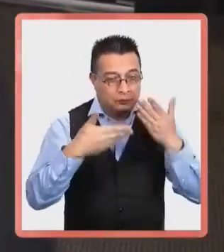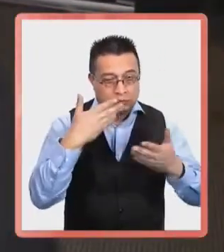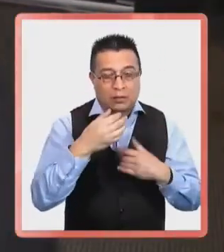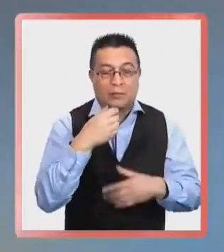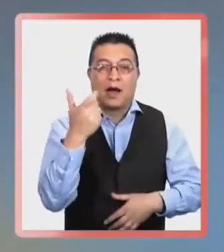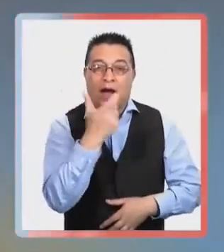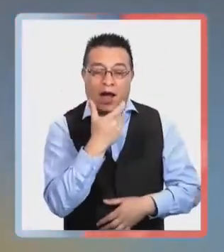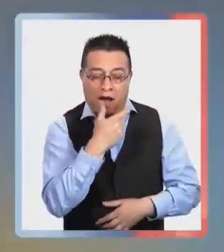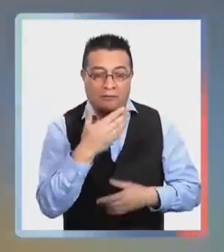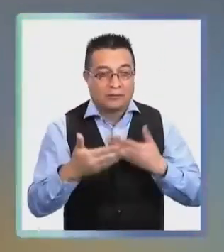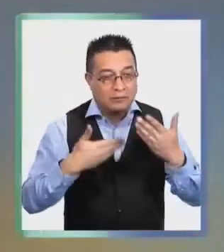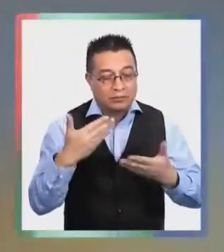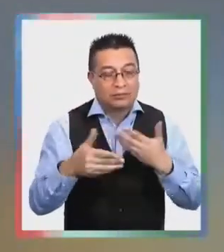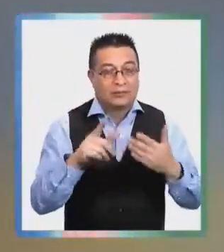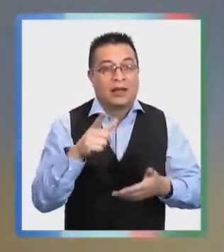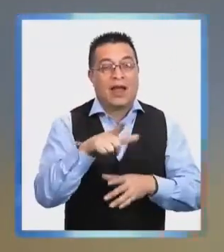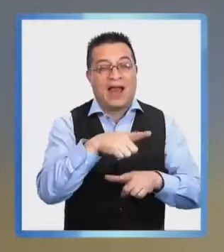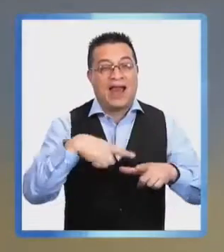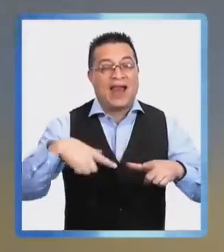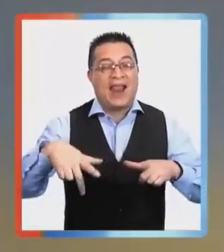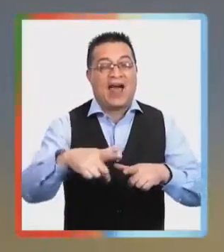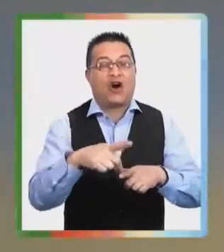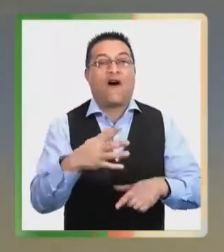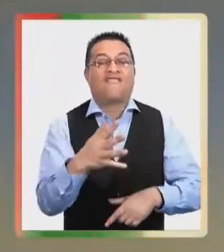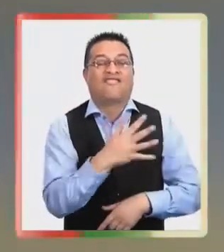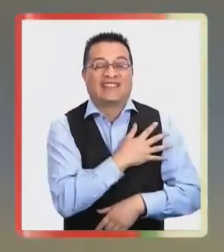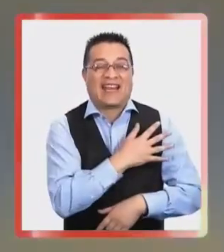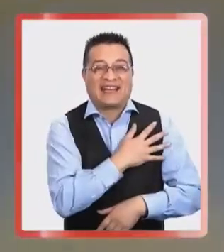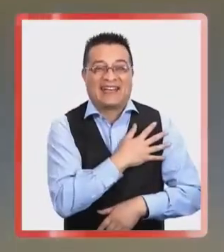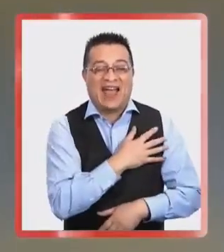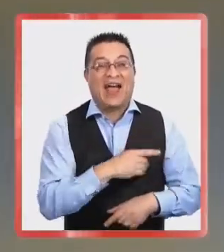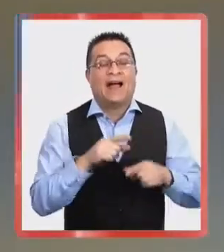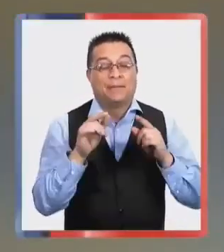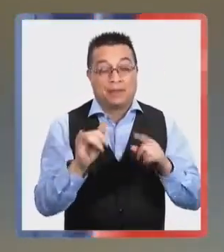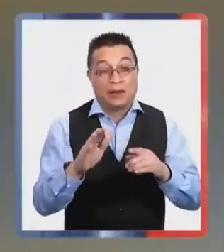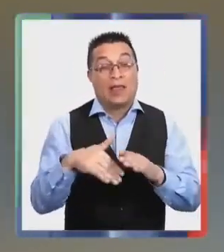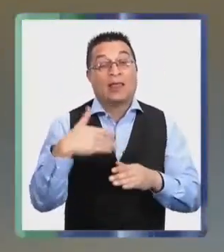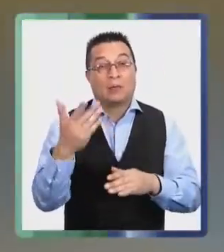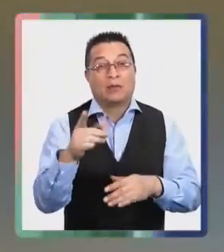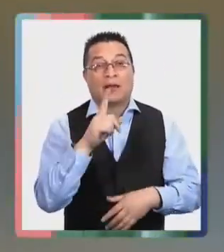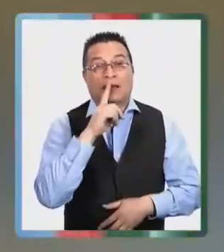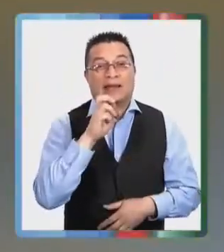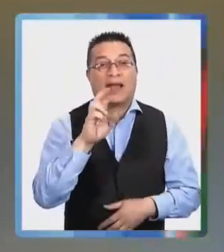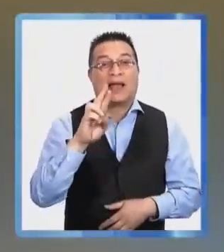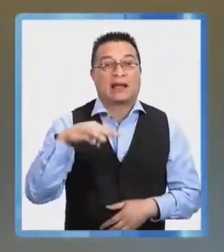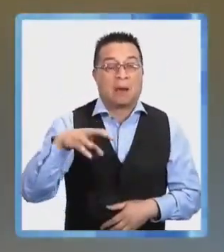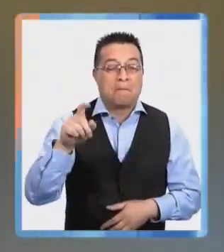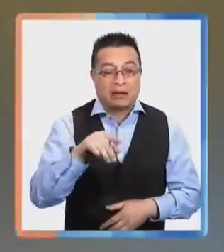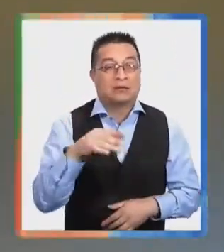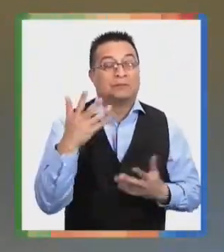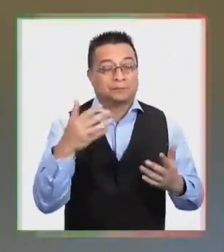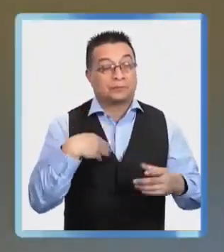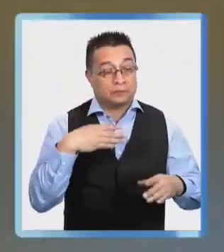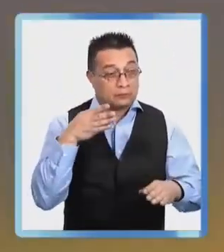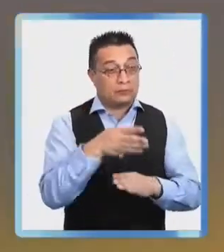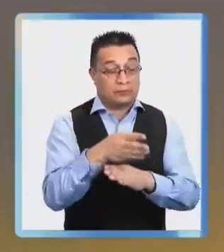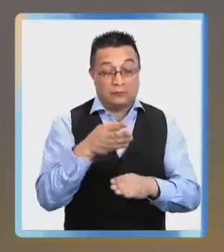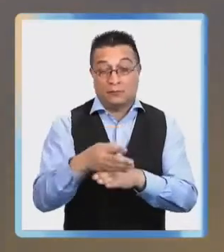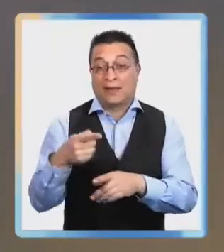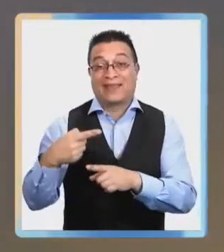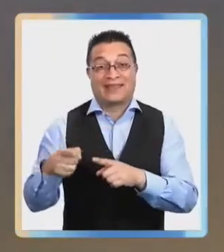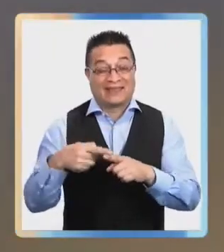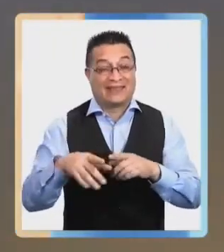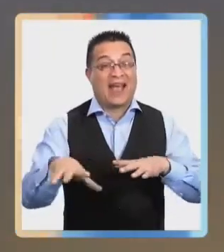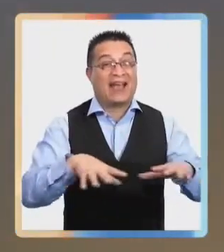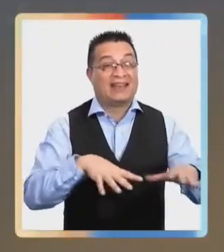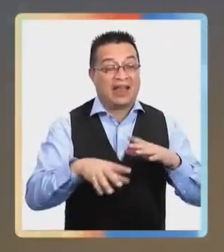stand-up paddle en el lago Villarrica. Al día siguiente fui a las termas. En el fondo, claro,